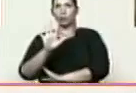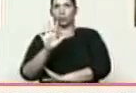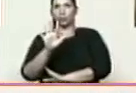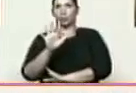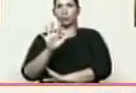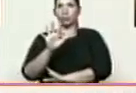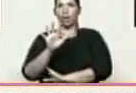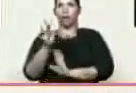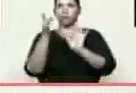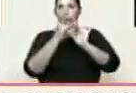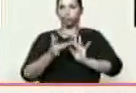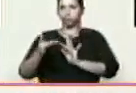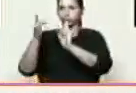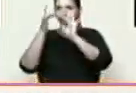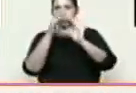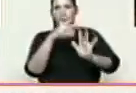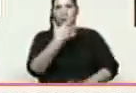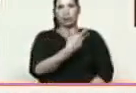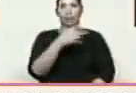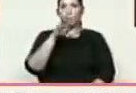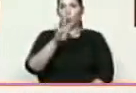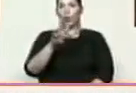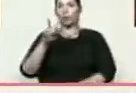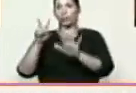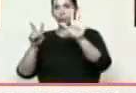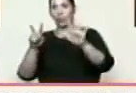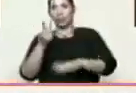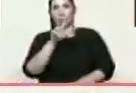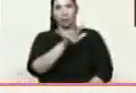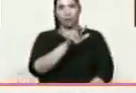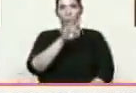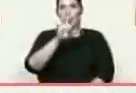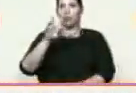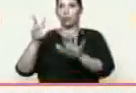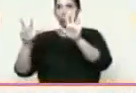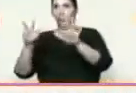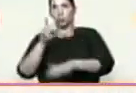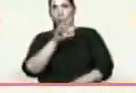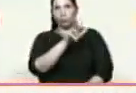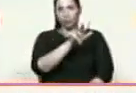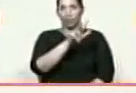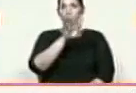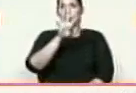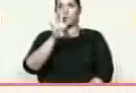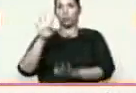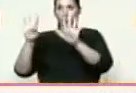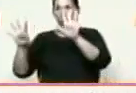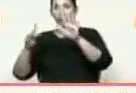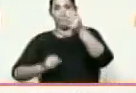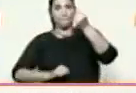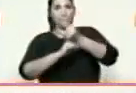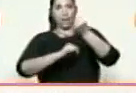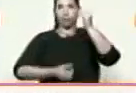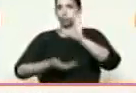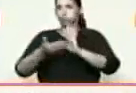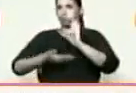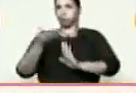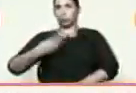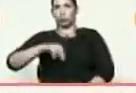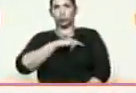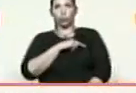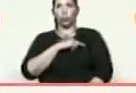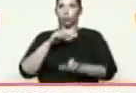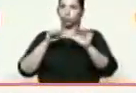la 347, 348 y 349, porque esa es la base fundamental para nosotros mantener